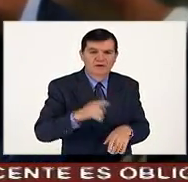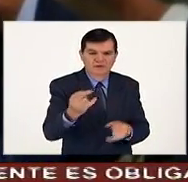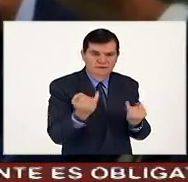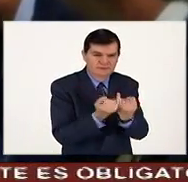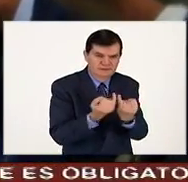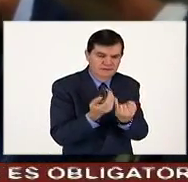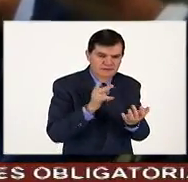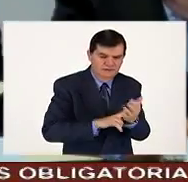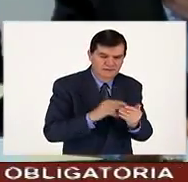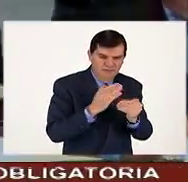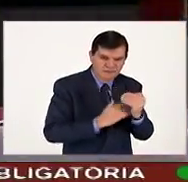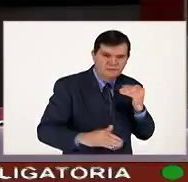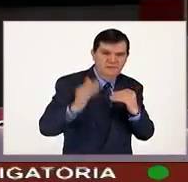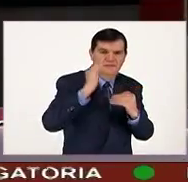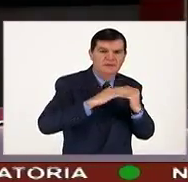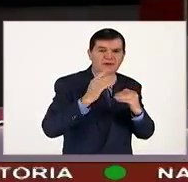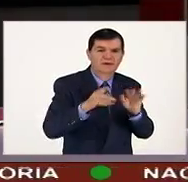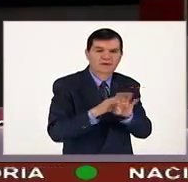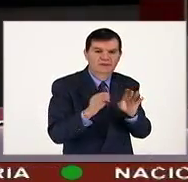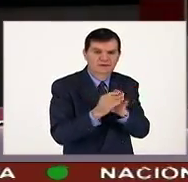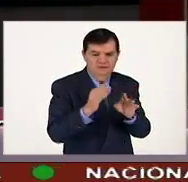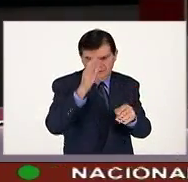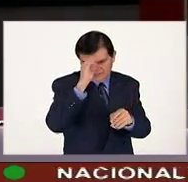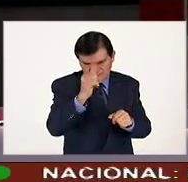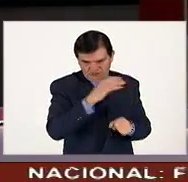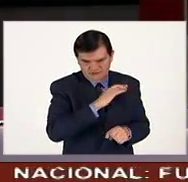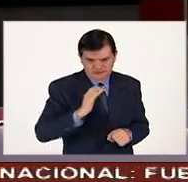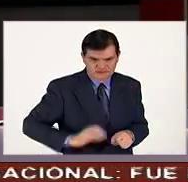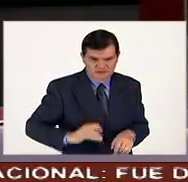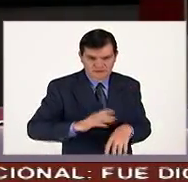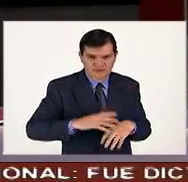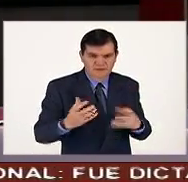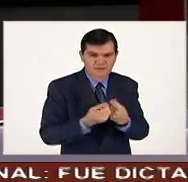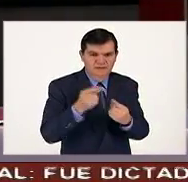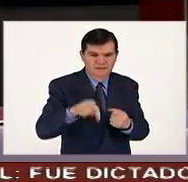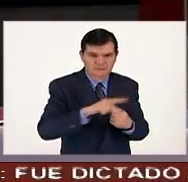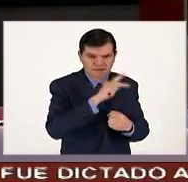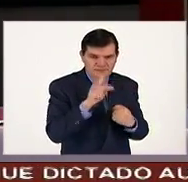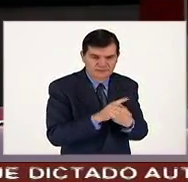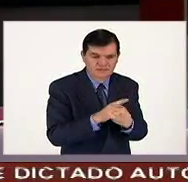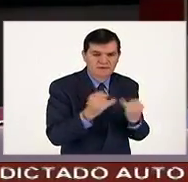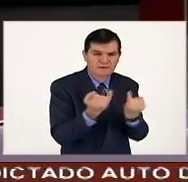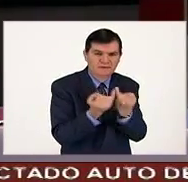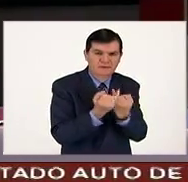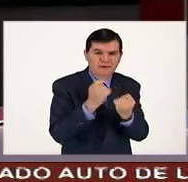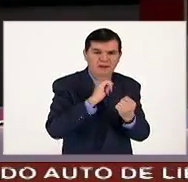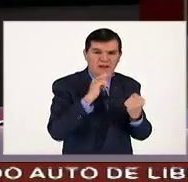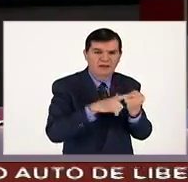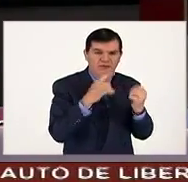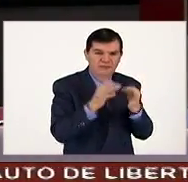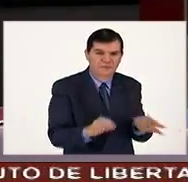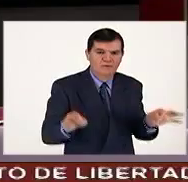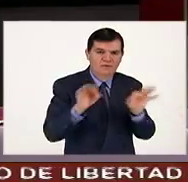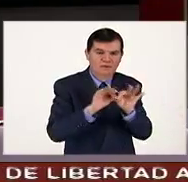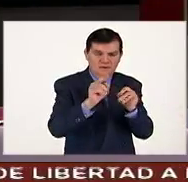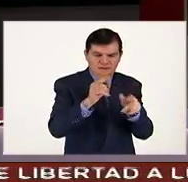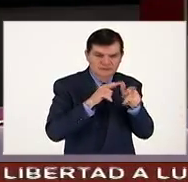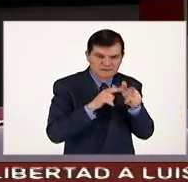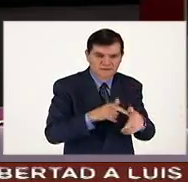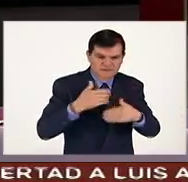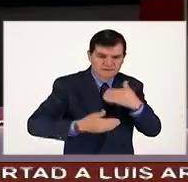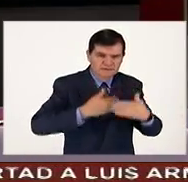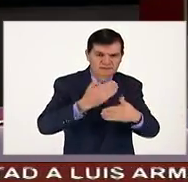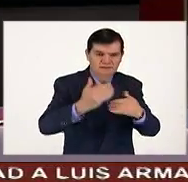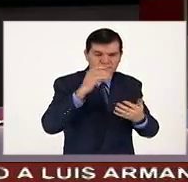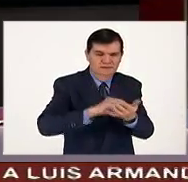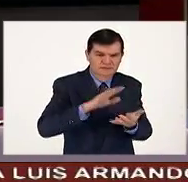ha hablado de la trascendencia de este acuerdo con China por parte de nuestro país, pero también algo que es importante, se va a dar seguimiento a los